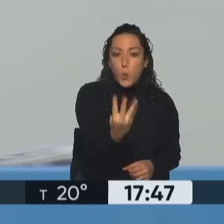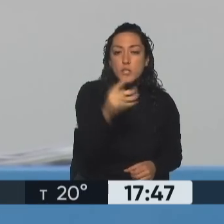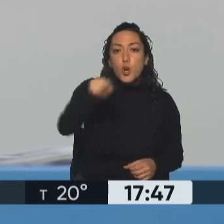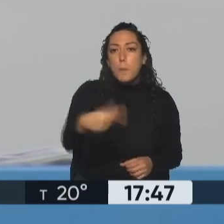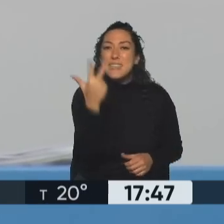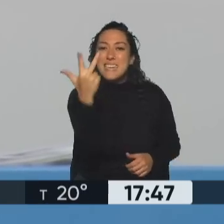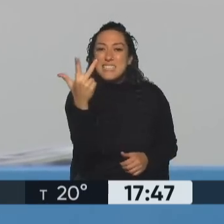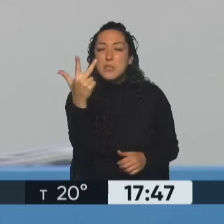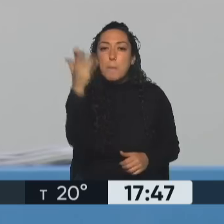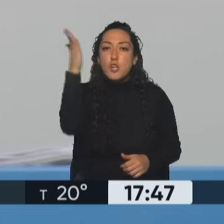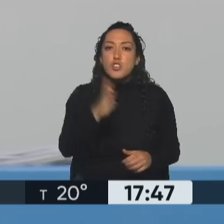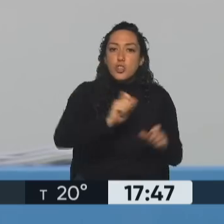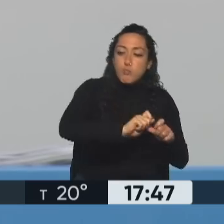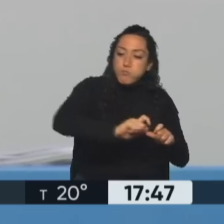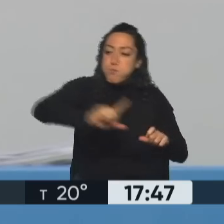224,3% de EBITDA.